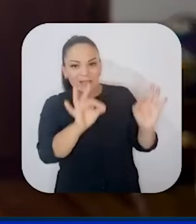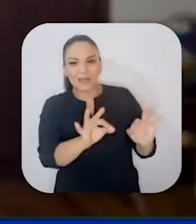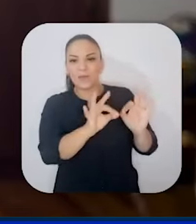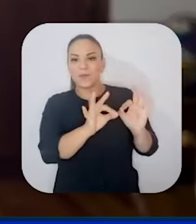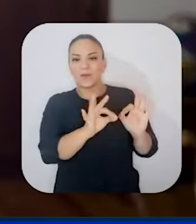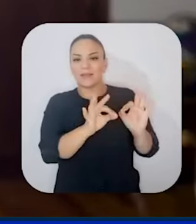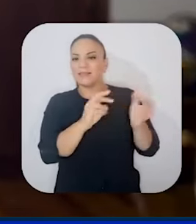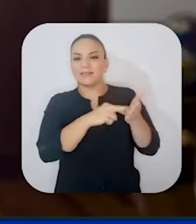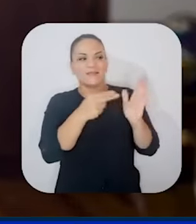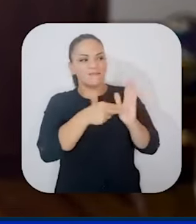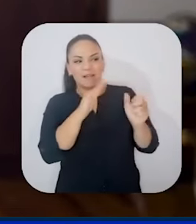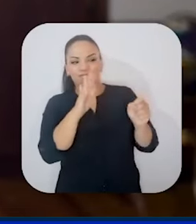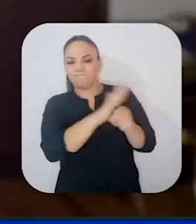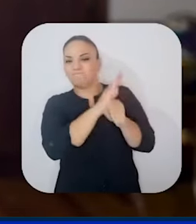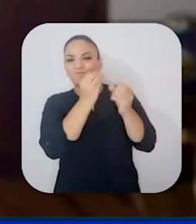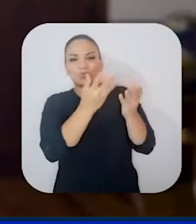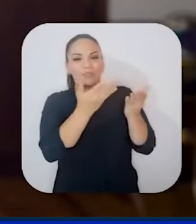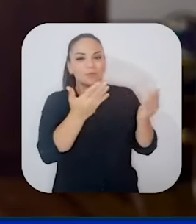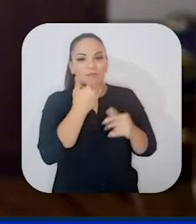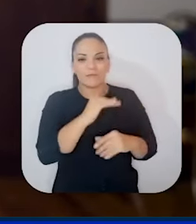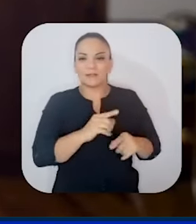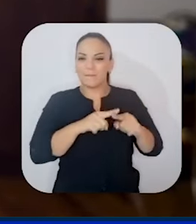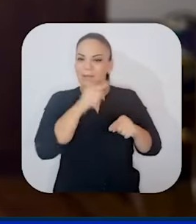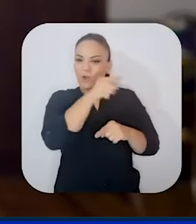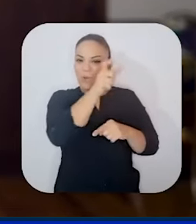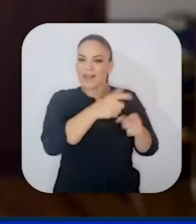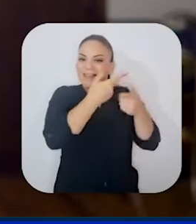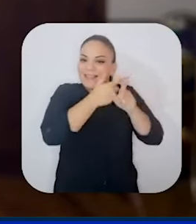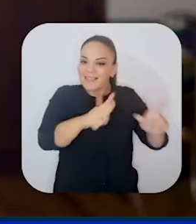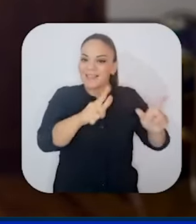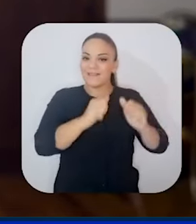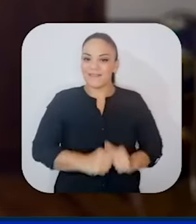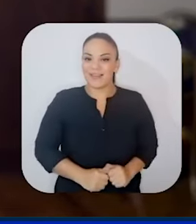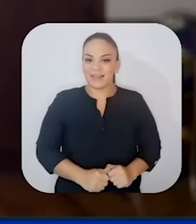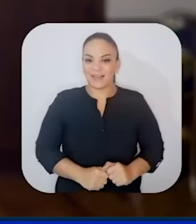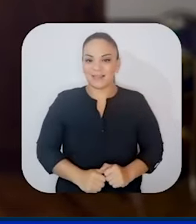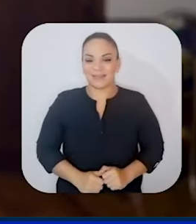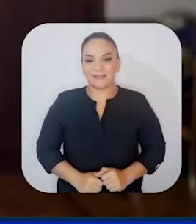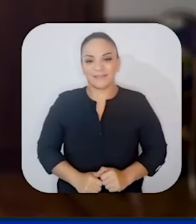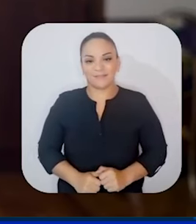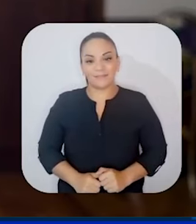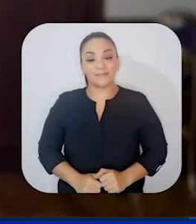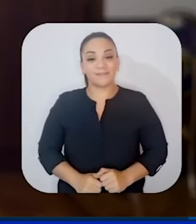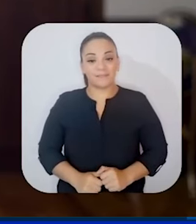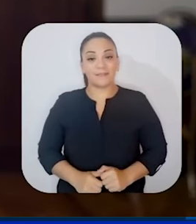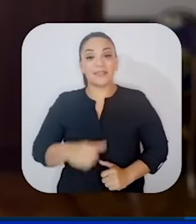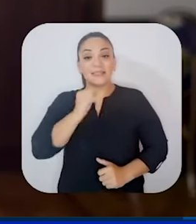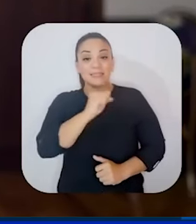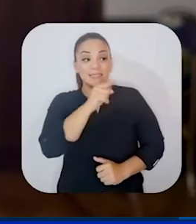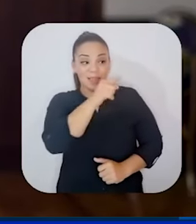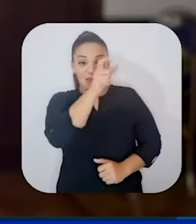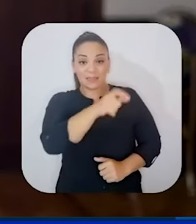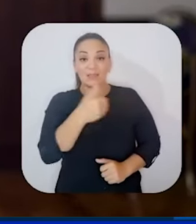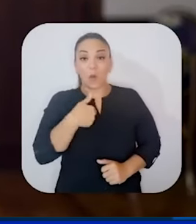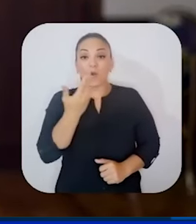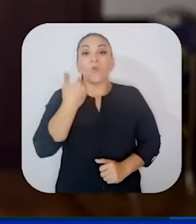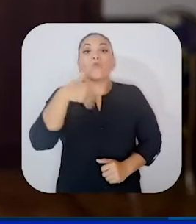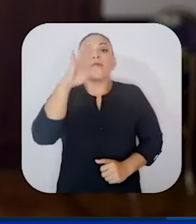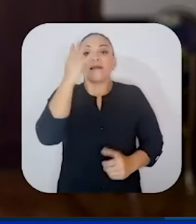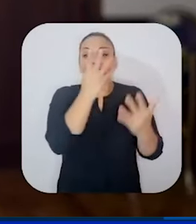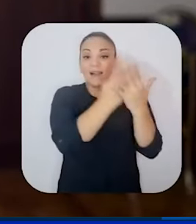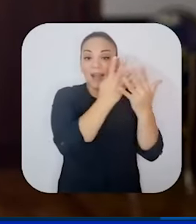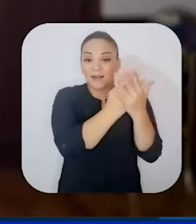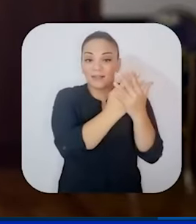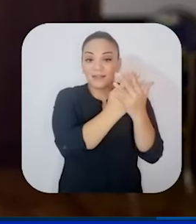cartón lleno y aún así estaba en libertad. Si hubiera estado tras las